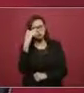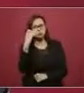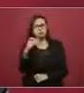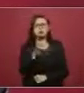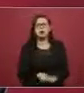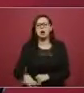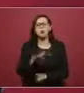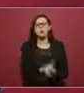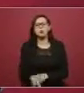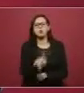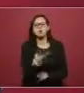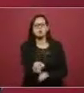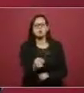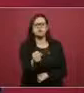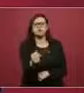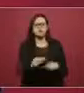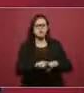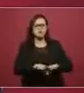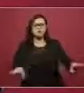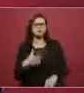democracia y por la justicia.